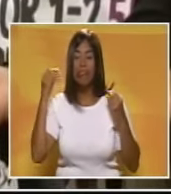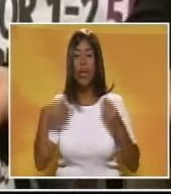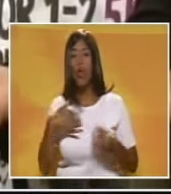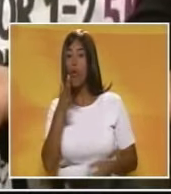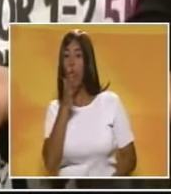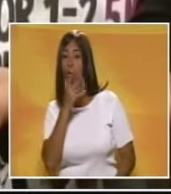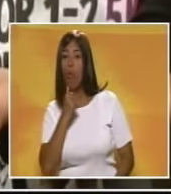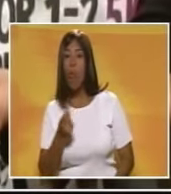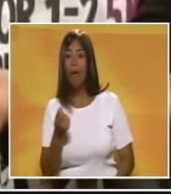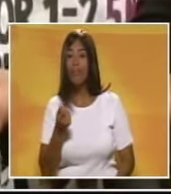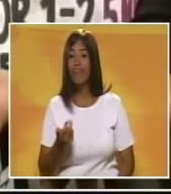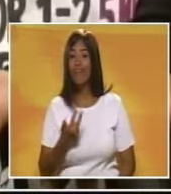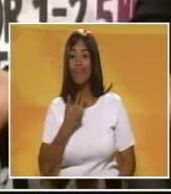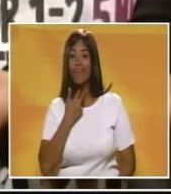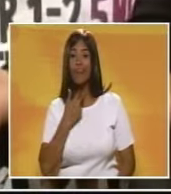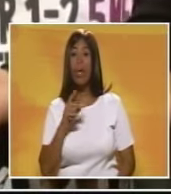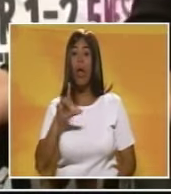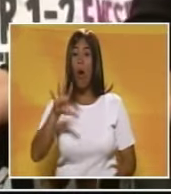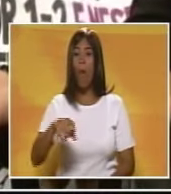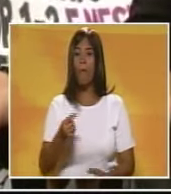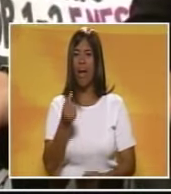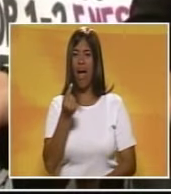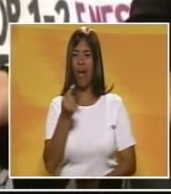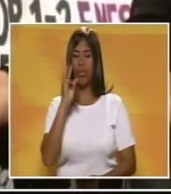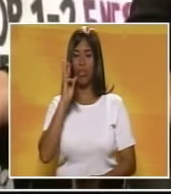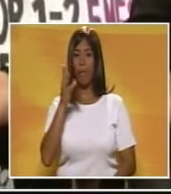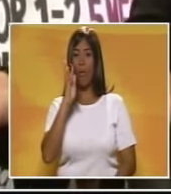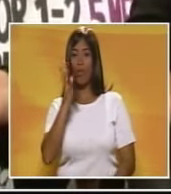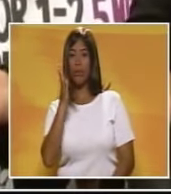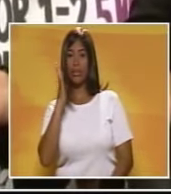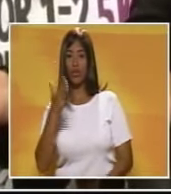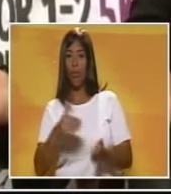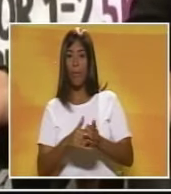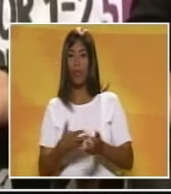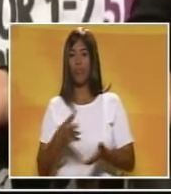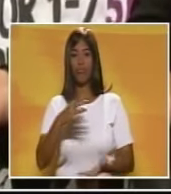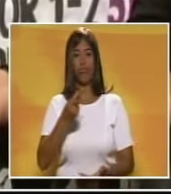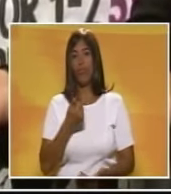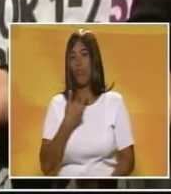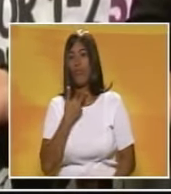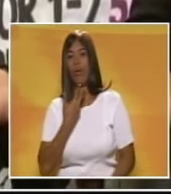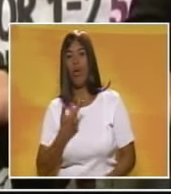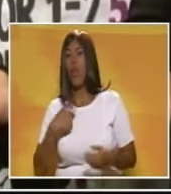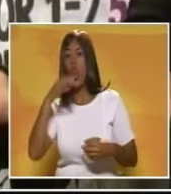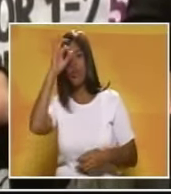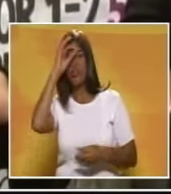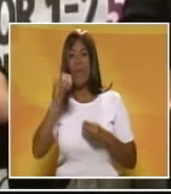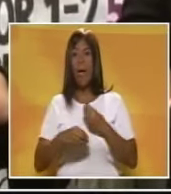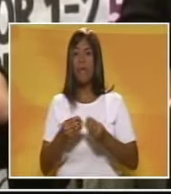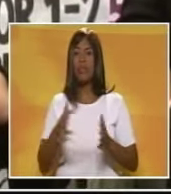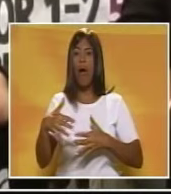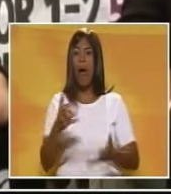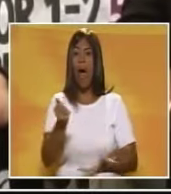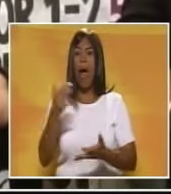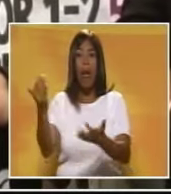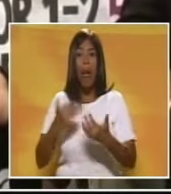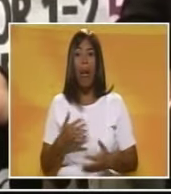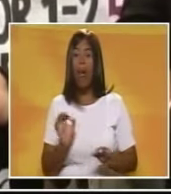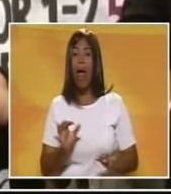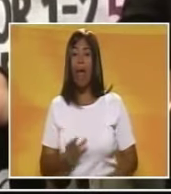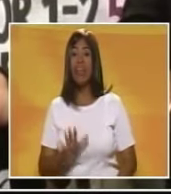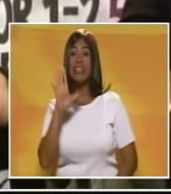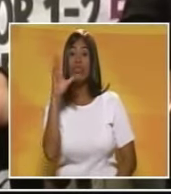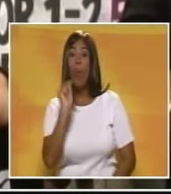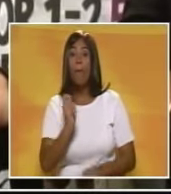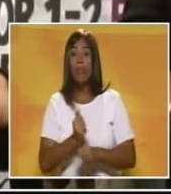para comprar un arroz en 3.000, 4.000, 5.000 bolívares como los venden en los mercados. No sé qué está pasando con el CLAP que no llega. Tenemos